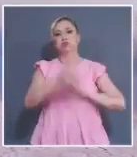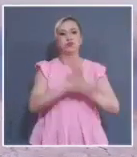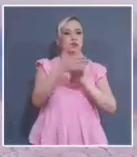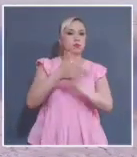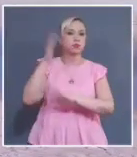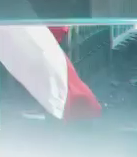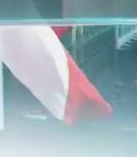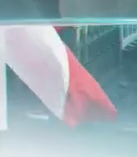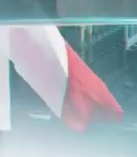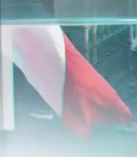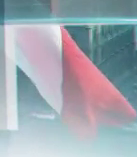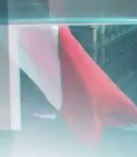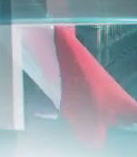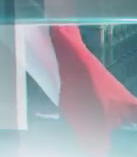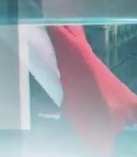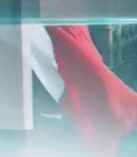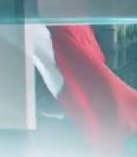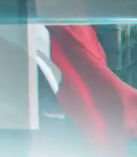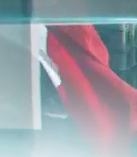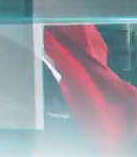Murillo.